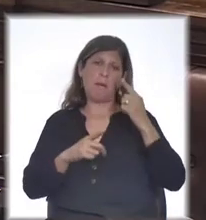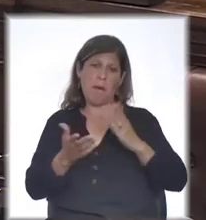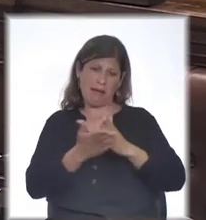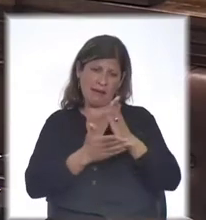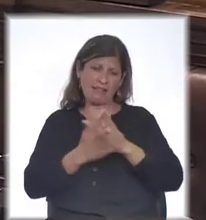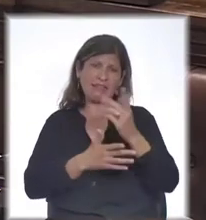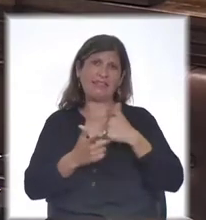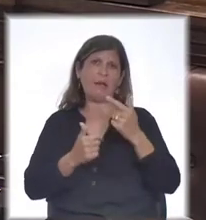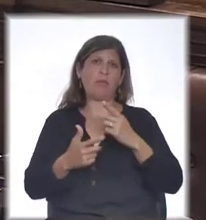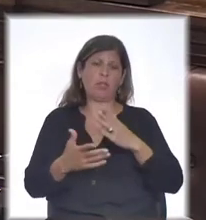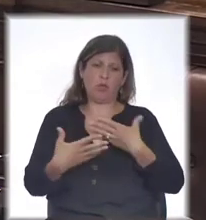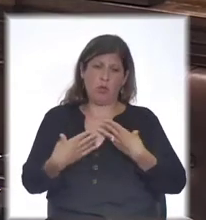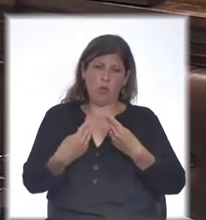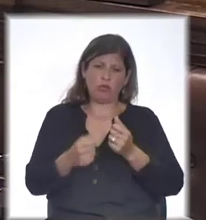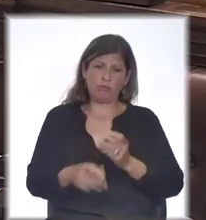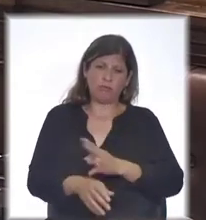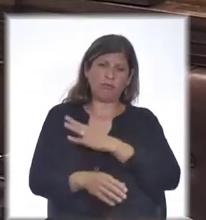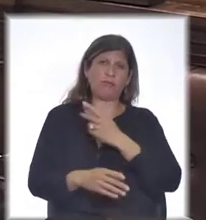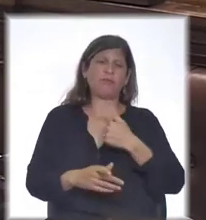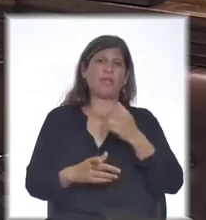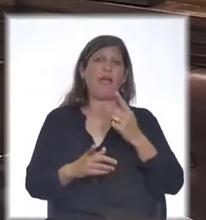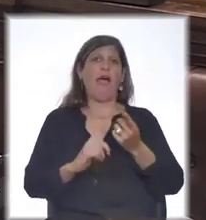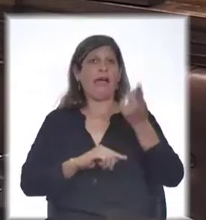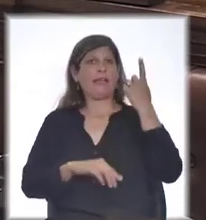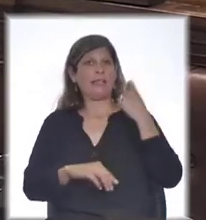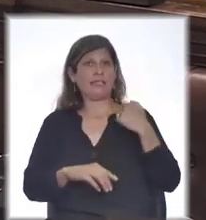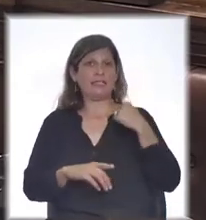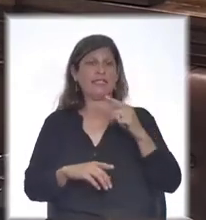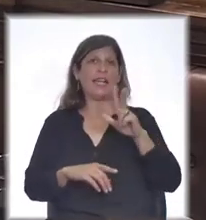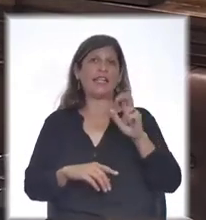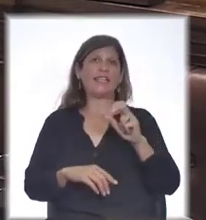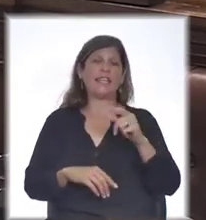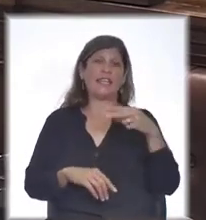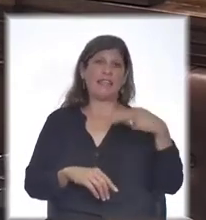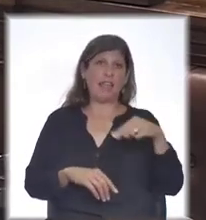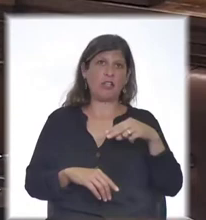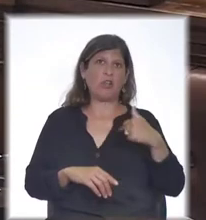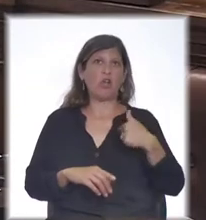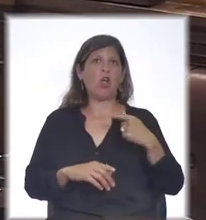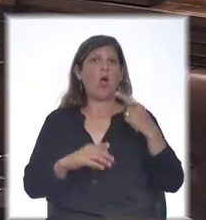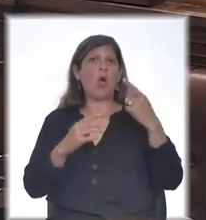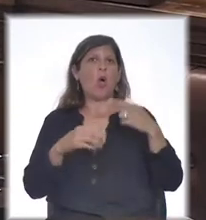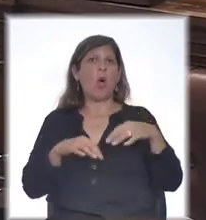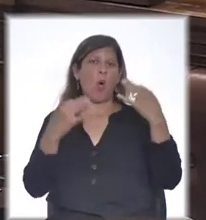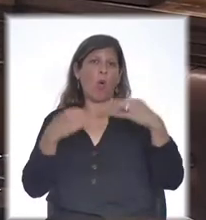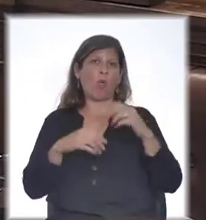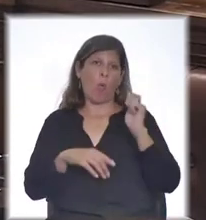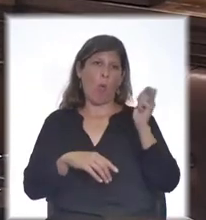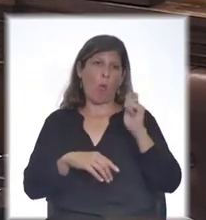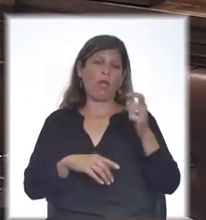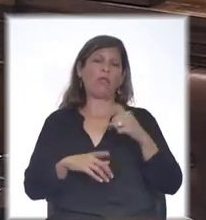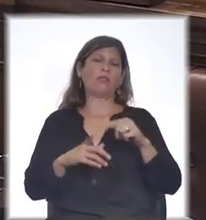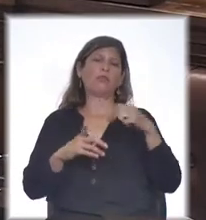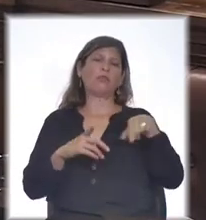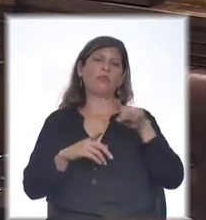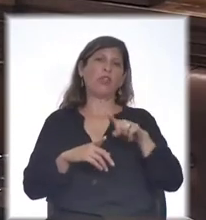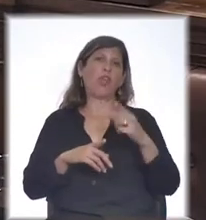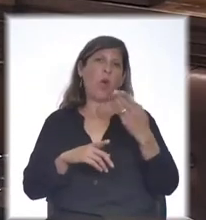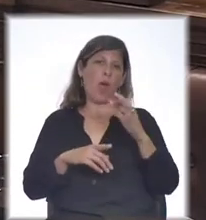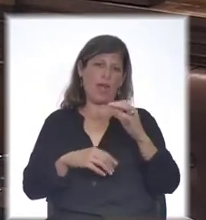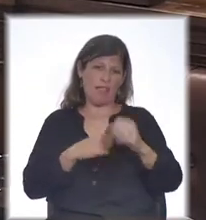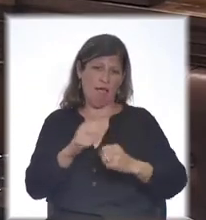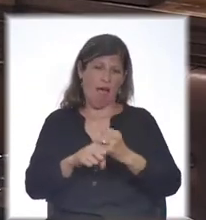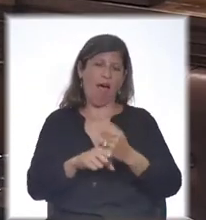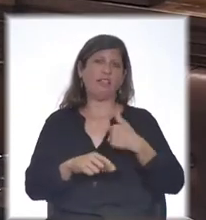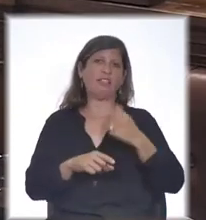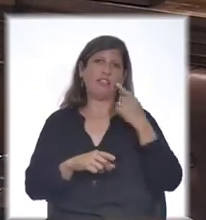gran acontecimiento. Ayer, el 30 de noviembre, se cumplieron 40 años del histórico pronunciamiento popular en el